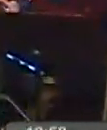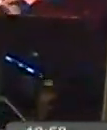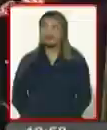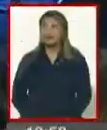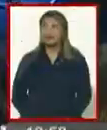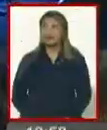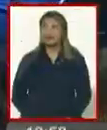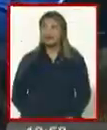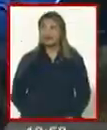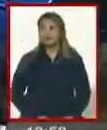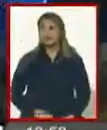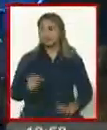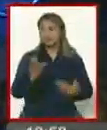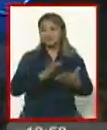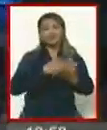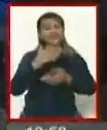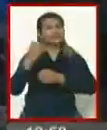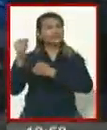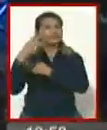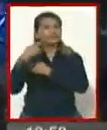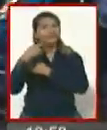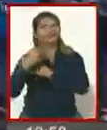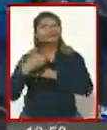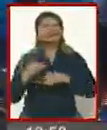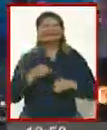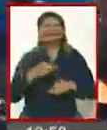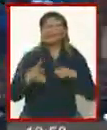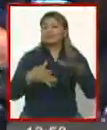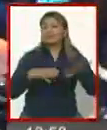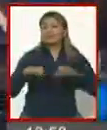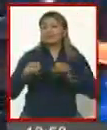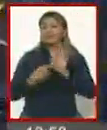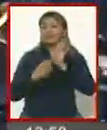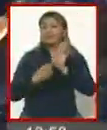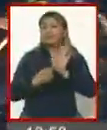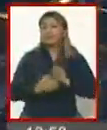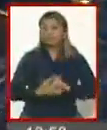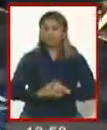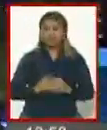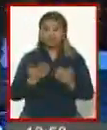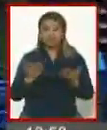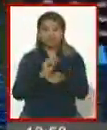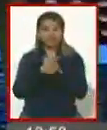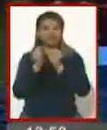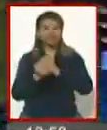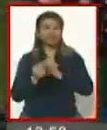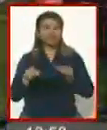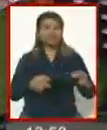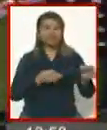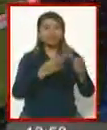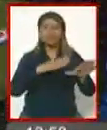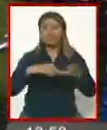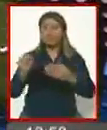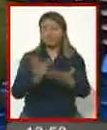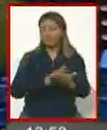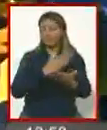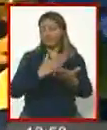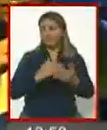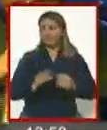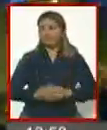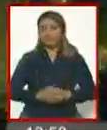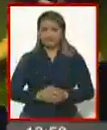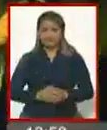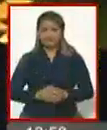Músicos jóvenes de la Sinfónica de Santa Cruz de la Sierra realizaron una presentación donde cambiaron la forma de realizar música. En este